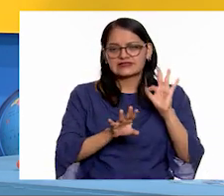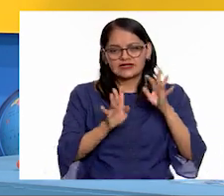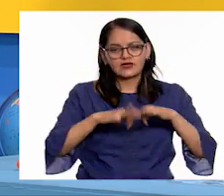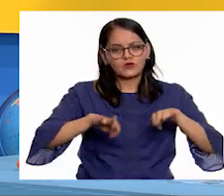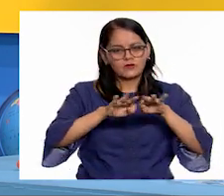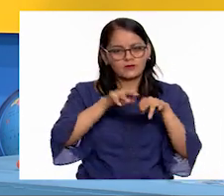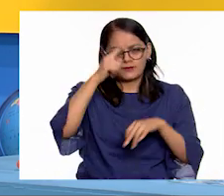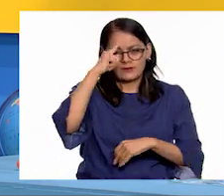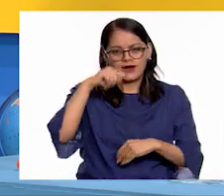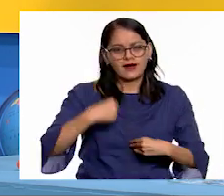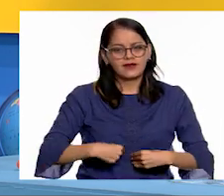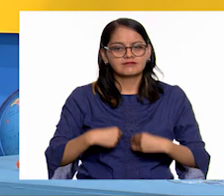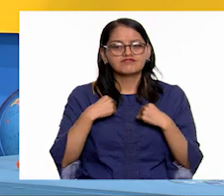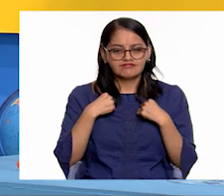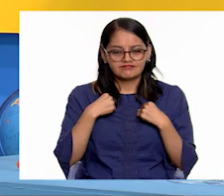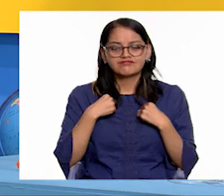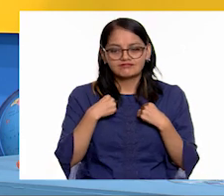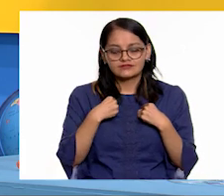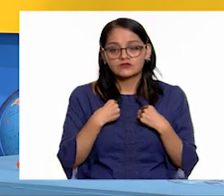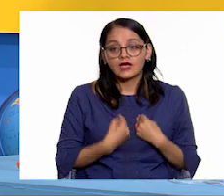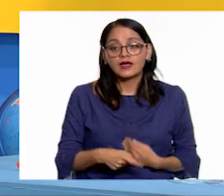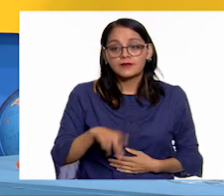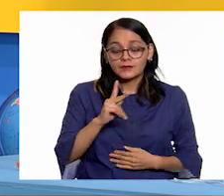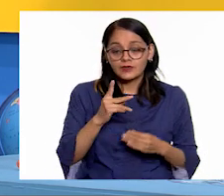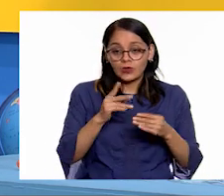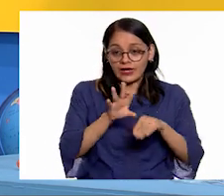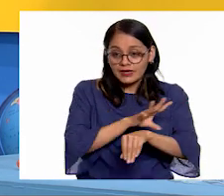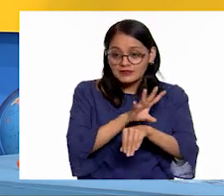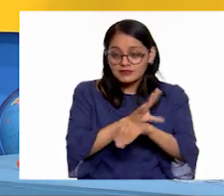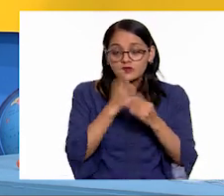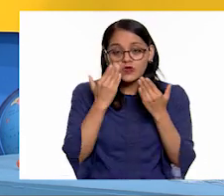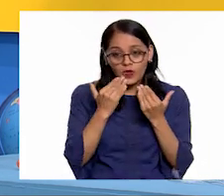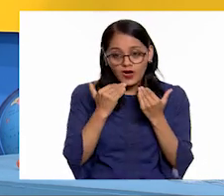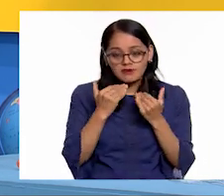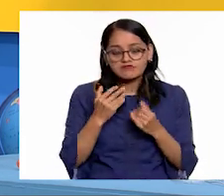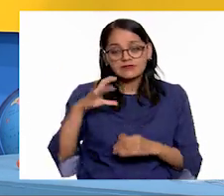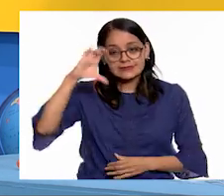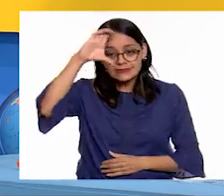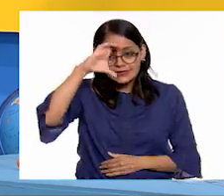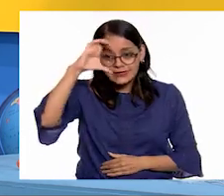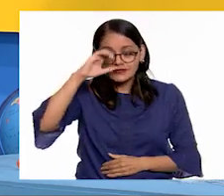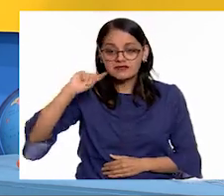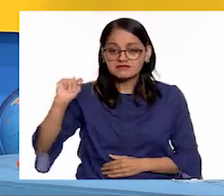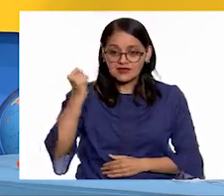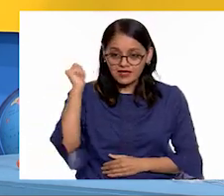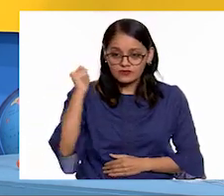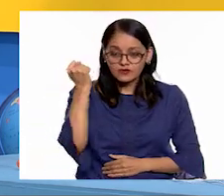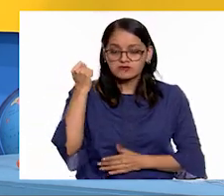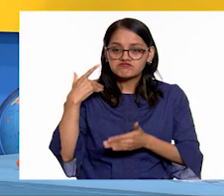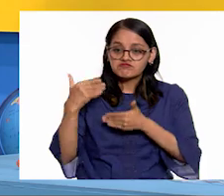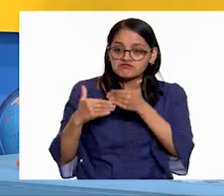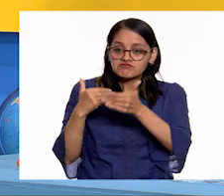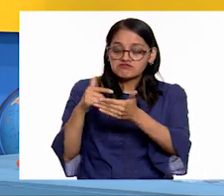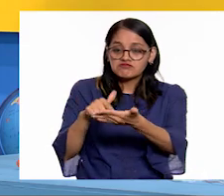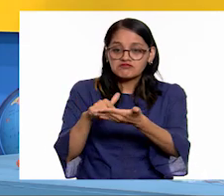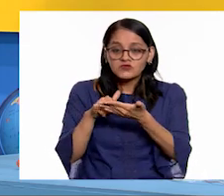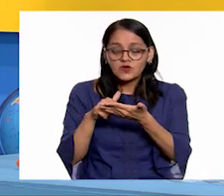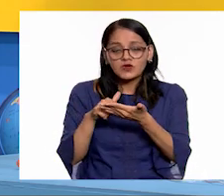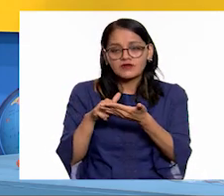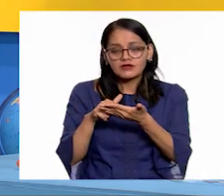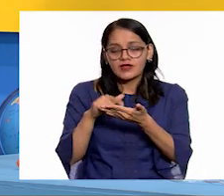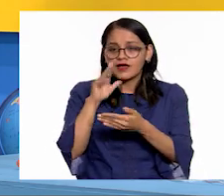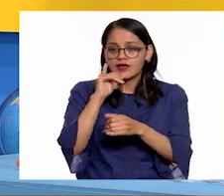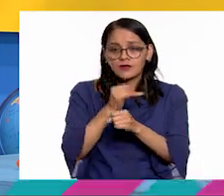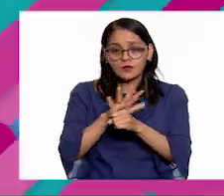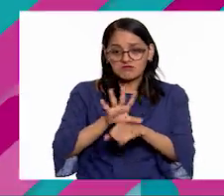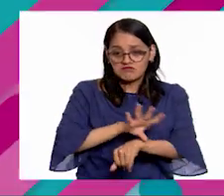para la vida moderna de los seres humanos, sin el cual muchos de los avances científicos y tecnológicos que conocemos no hubieran sido